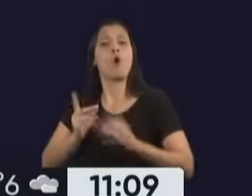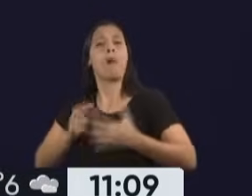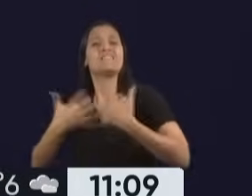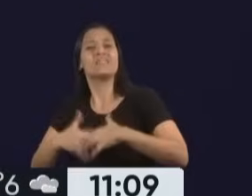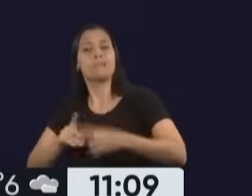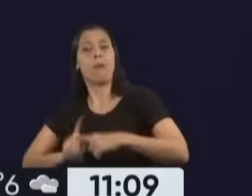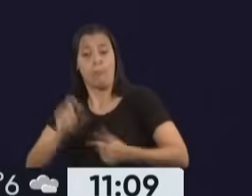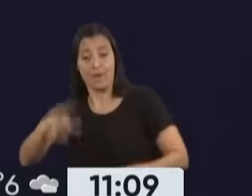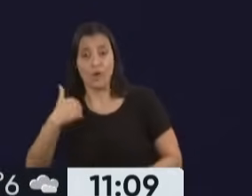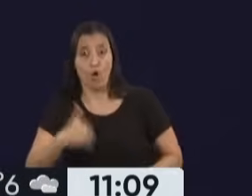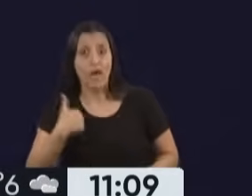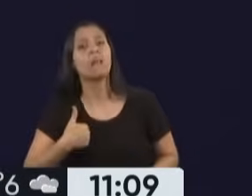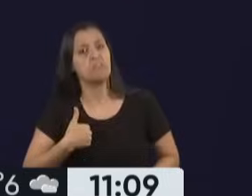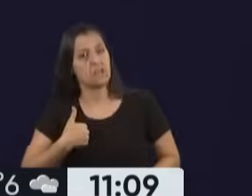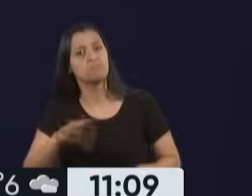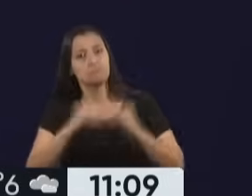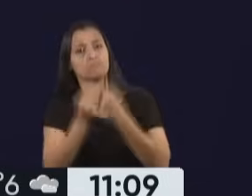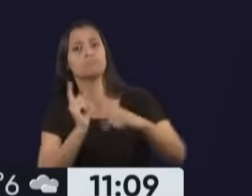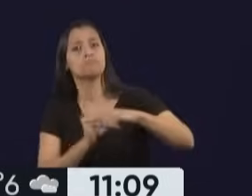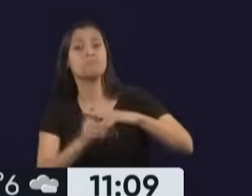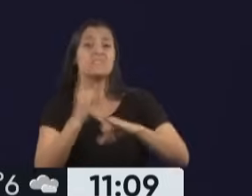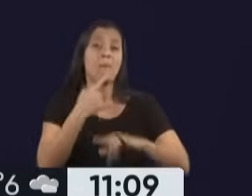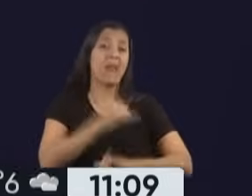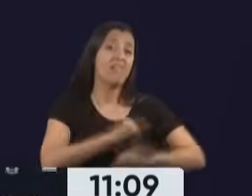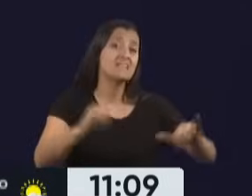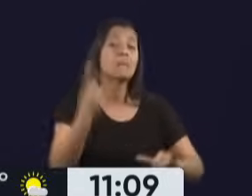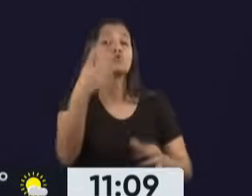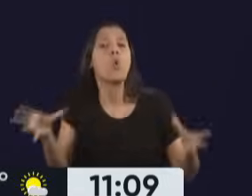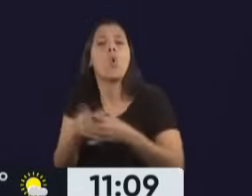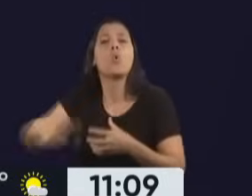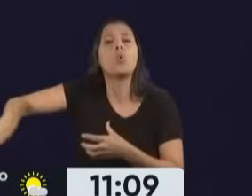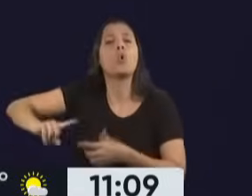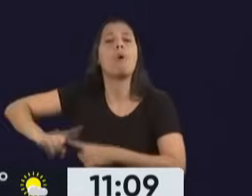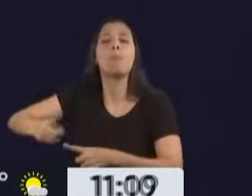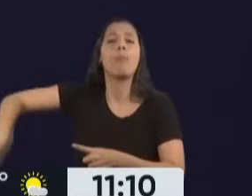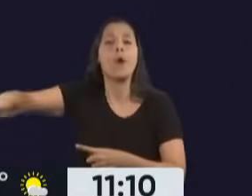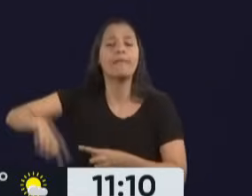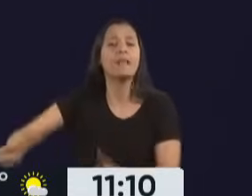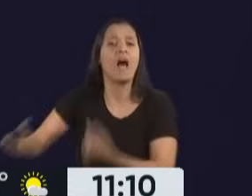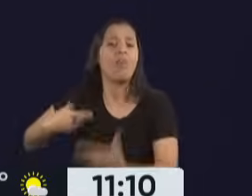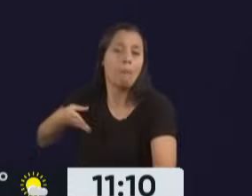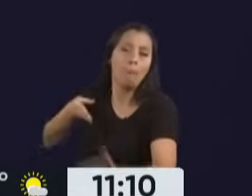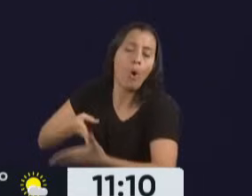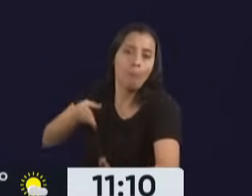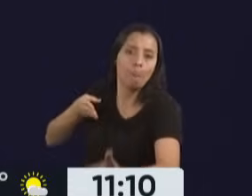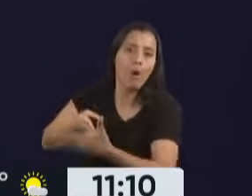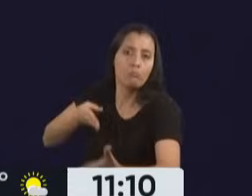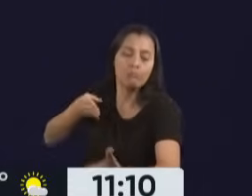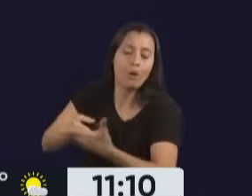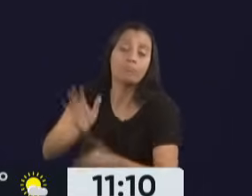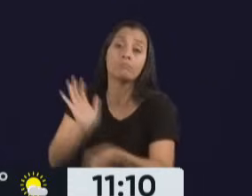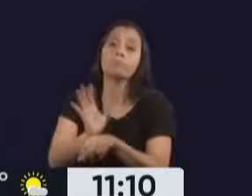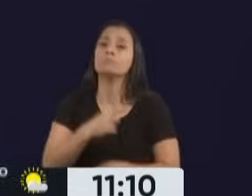que rige en la Argentina, donde, como decimos siempre, una parte de la política no deja, no quiere, no permite,